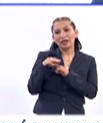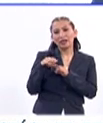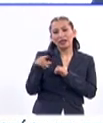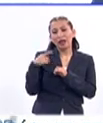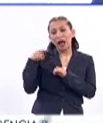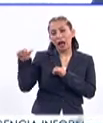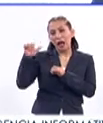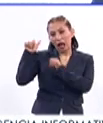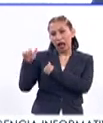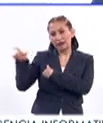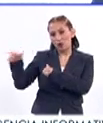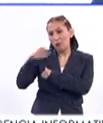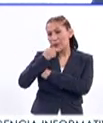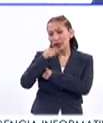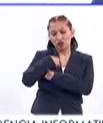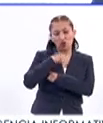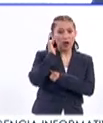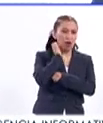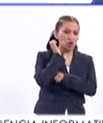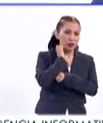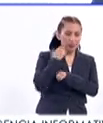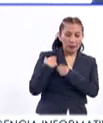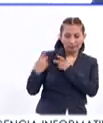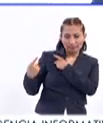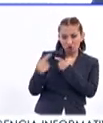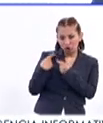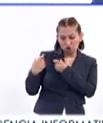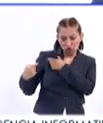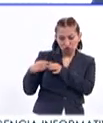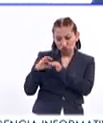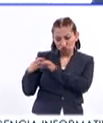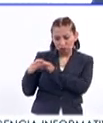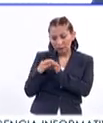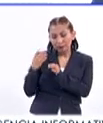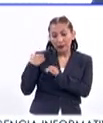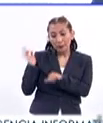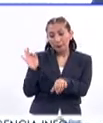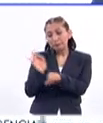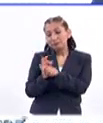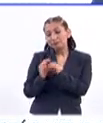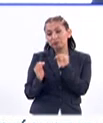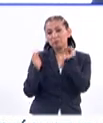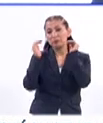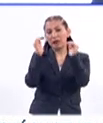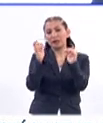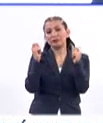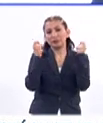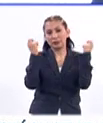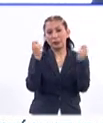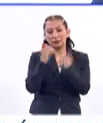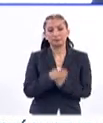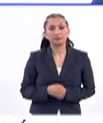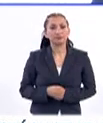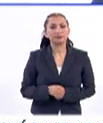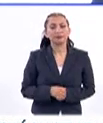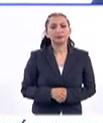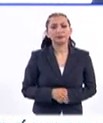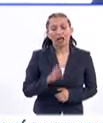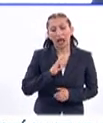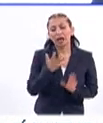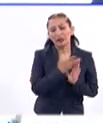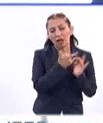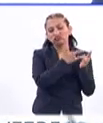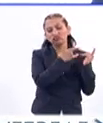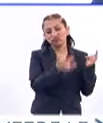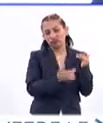él en la parte artística y yo en la parte ejecutiva, y la idea es poder fortalecer este festival. Ya pues tiene